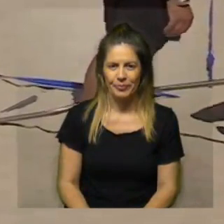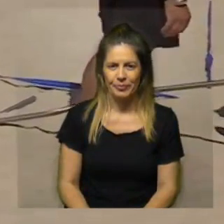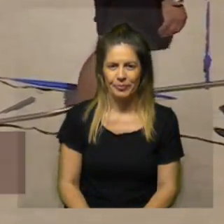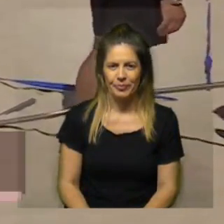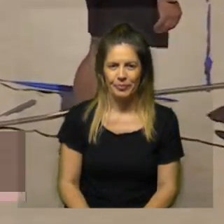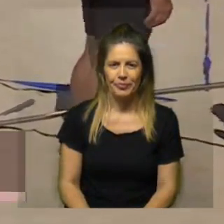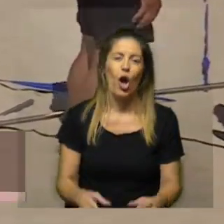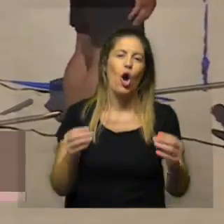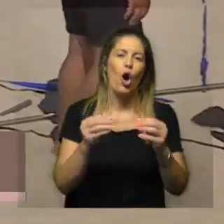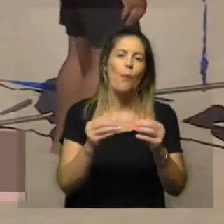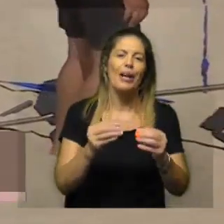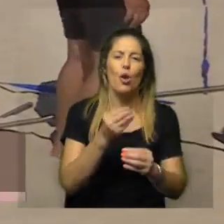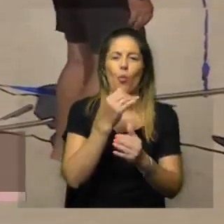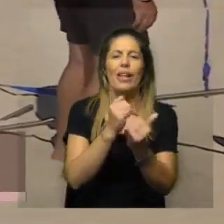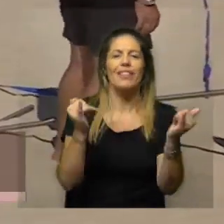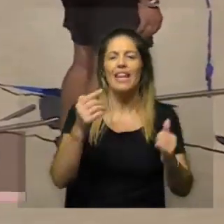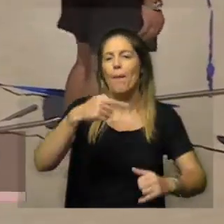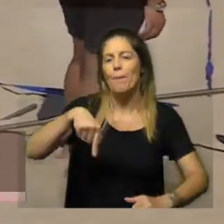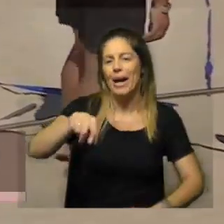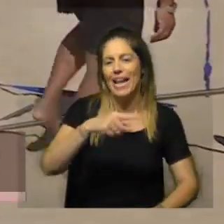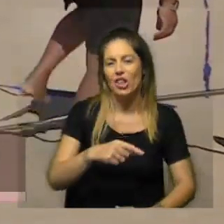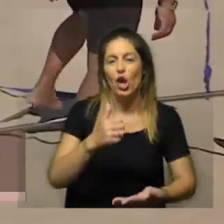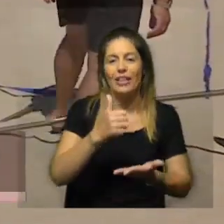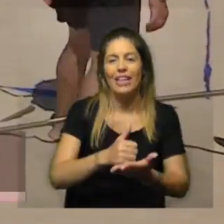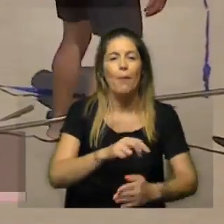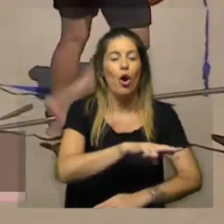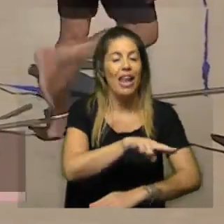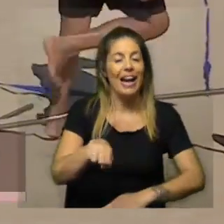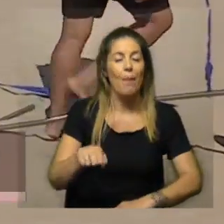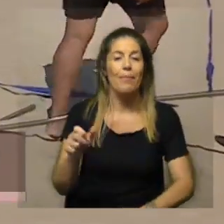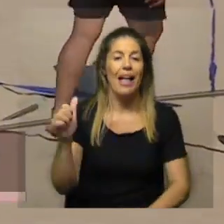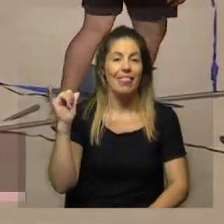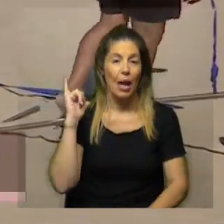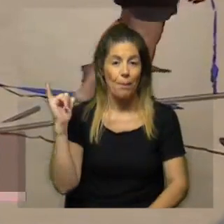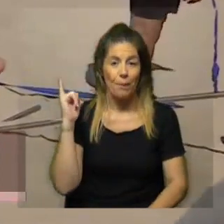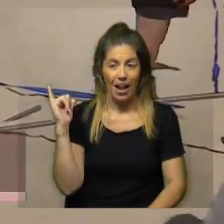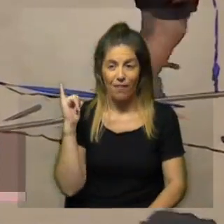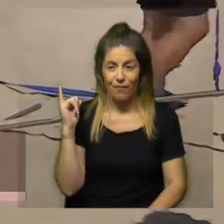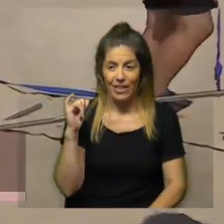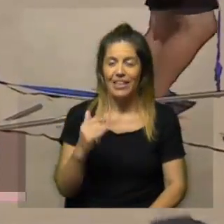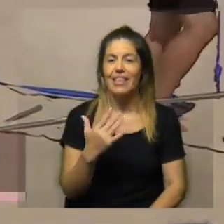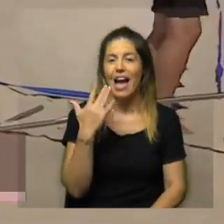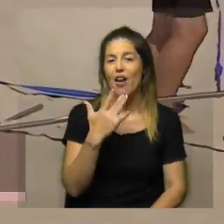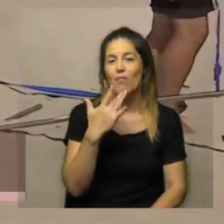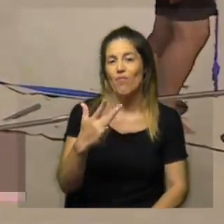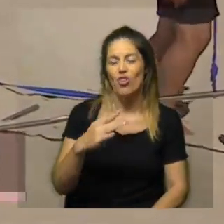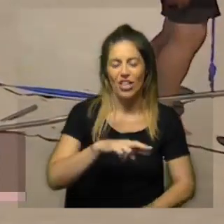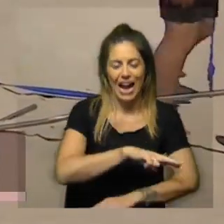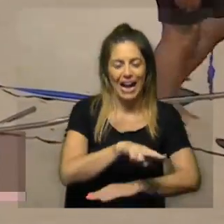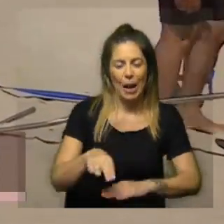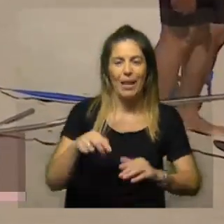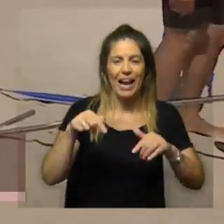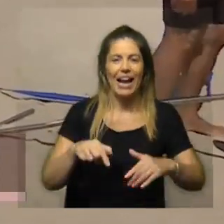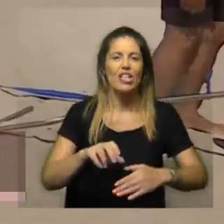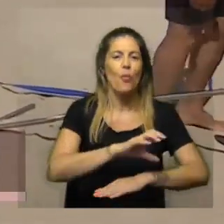Luca, compañeros, buen día para todos ustedes. Estamos en la Rambla de Malvin, en Hipólito Yrigoyen, en esta hermosa rambla que tenemos aquí sobre las